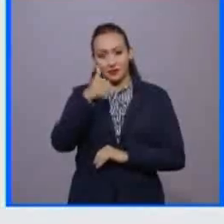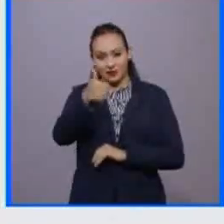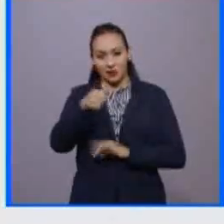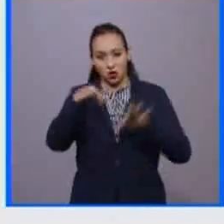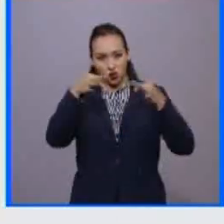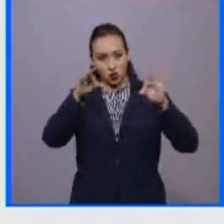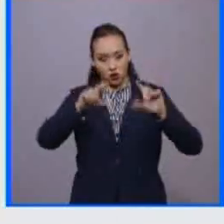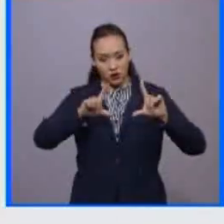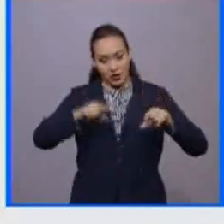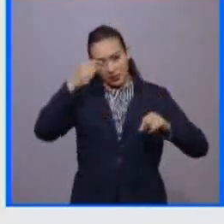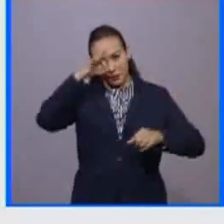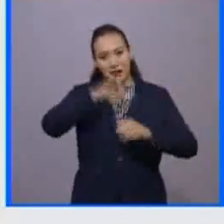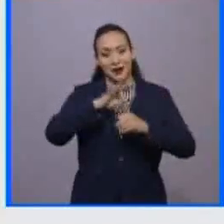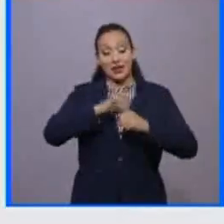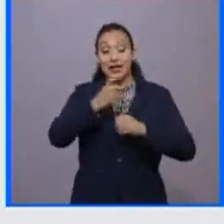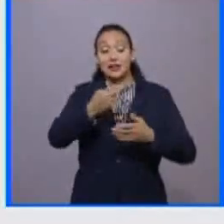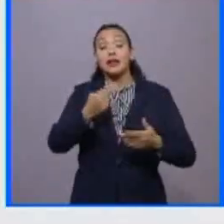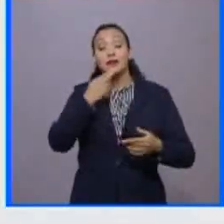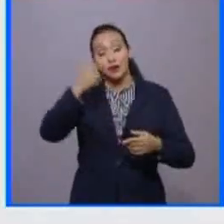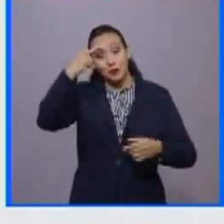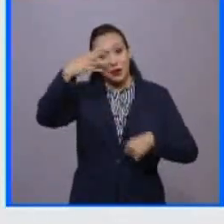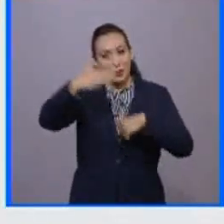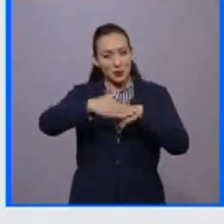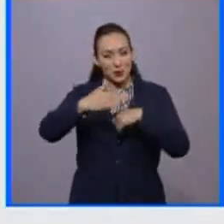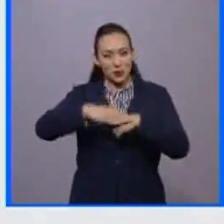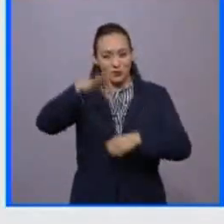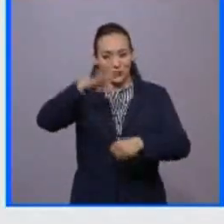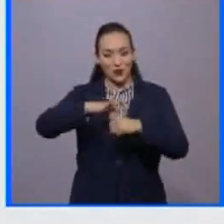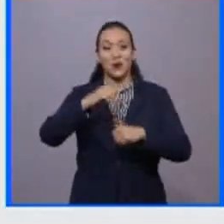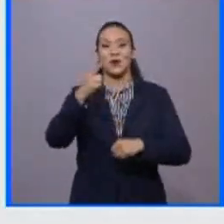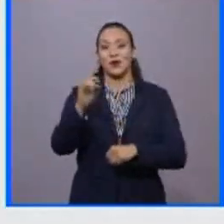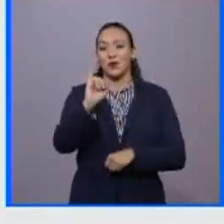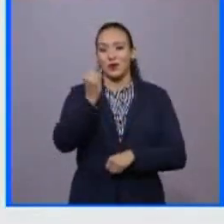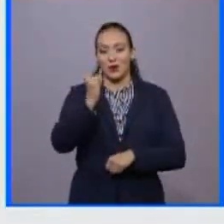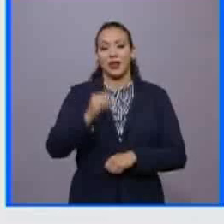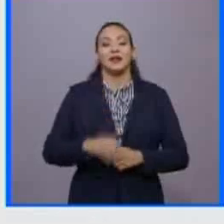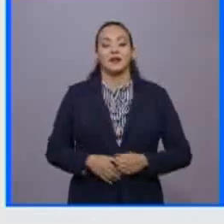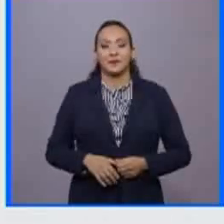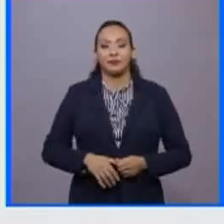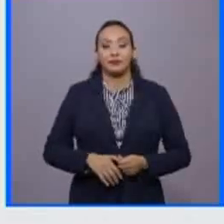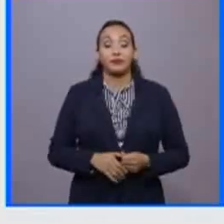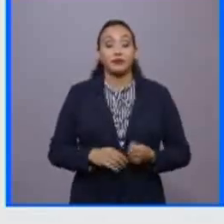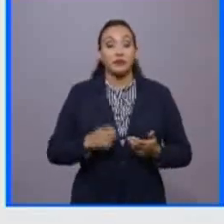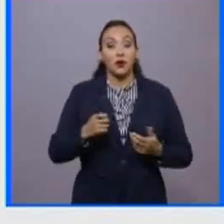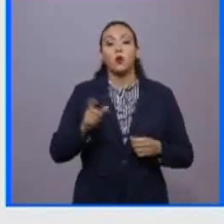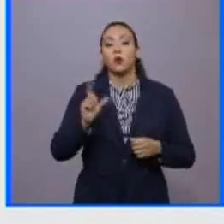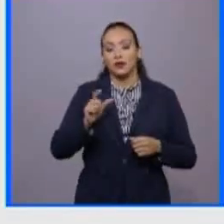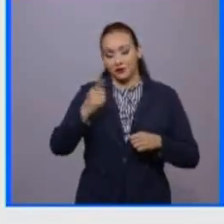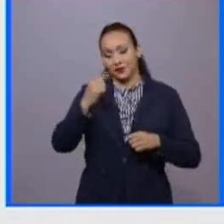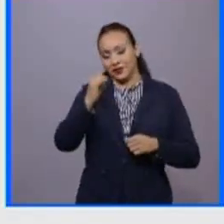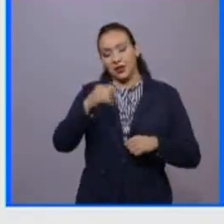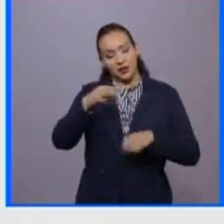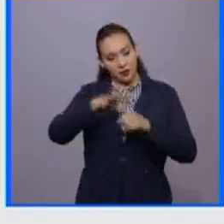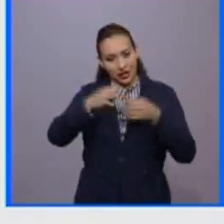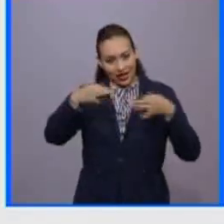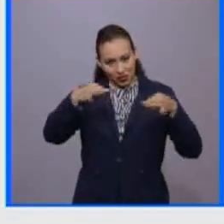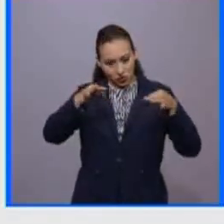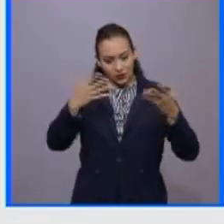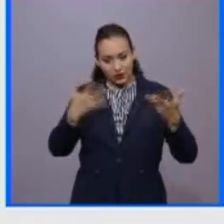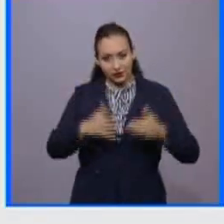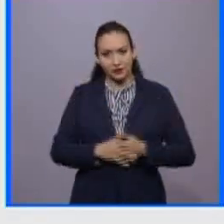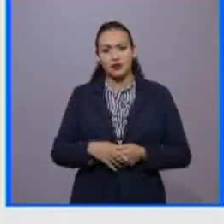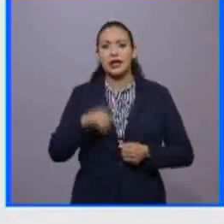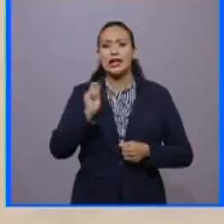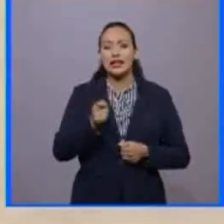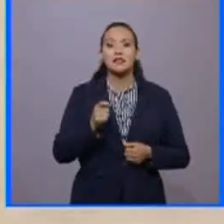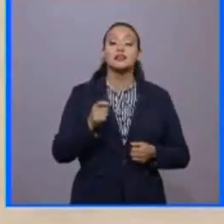601.987.276 boletas que se utilizarán en la elección judicial extraordinaria del Poder Judicial Federal del próximo 1 de junio. Se